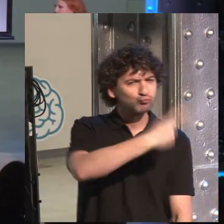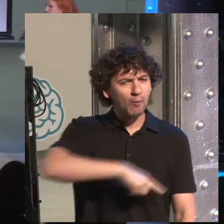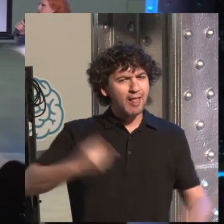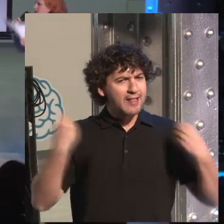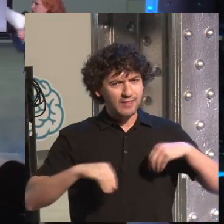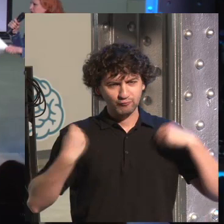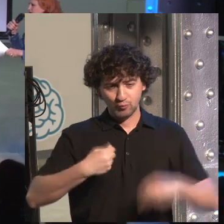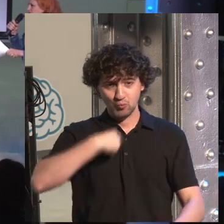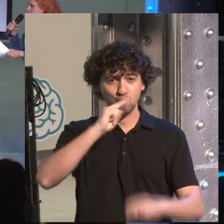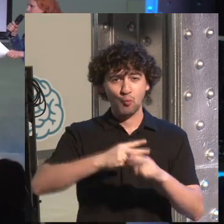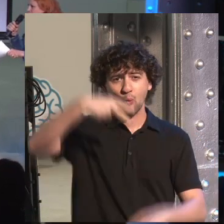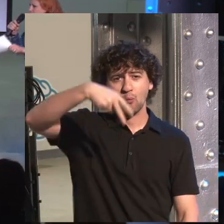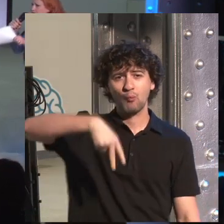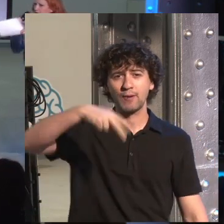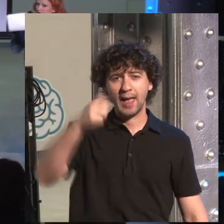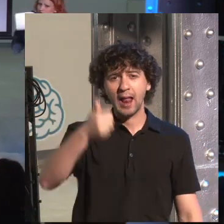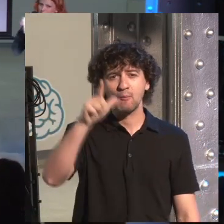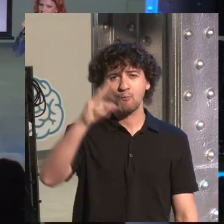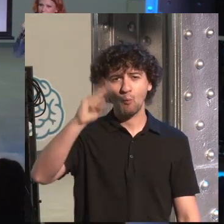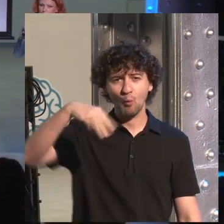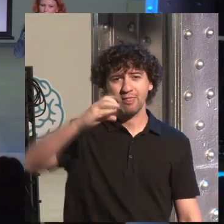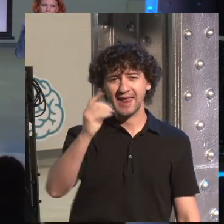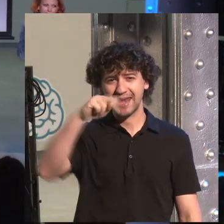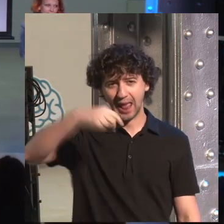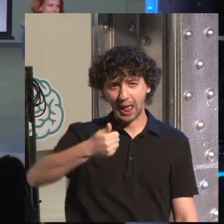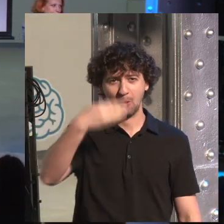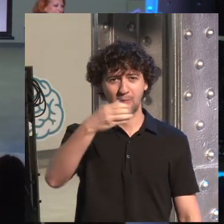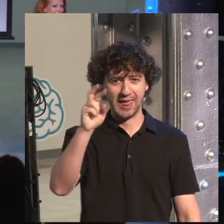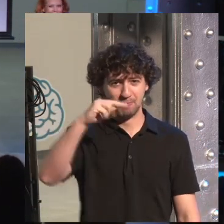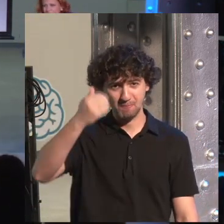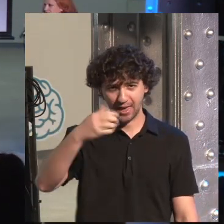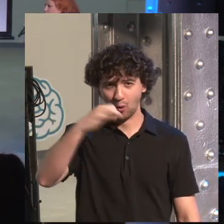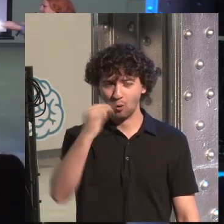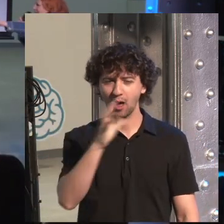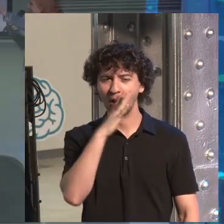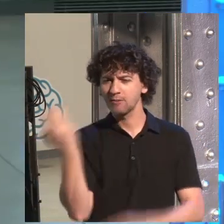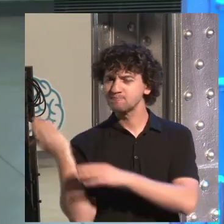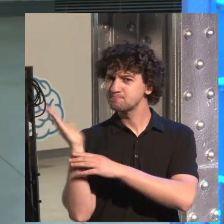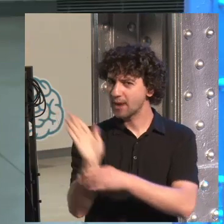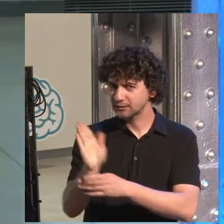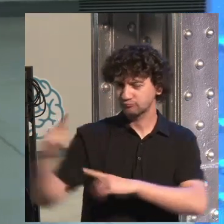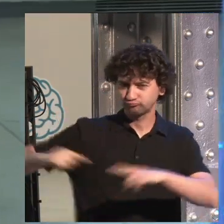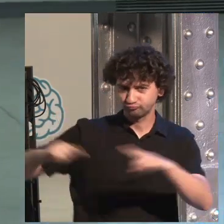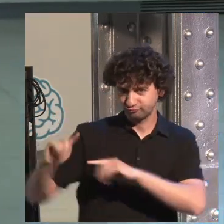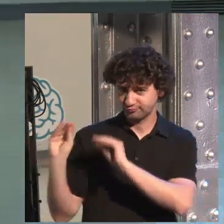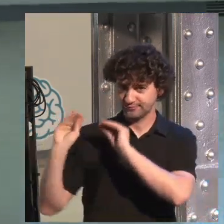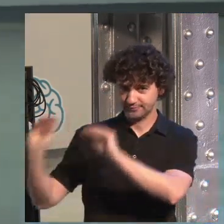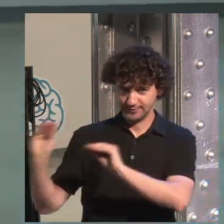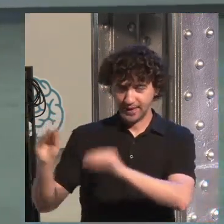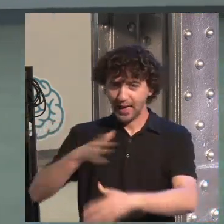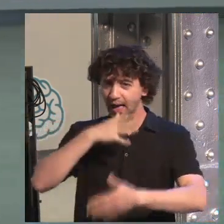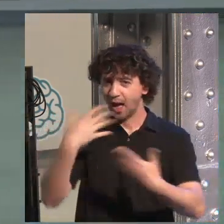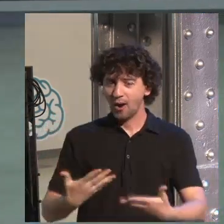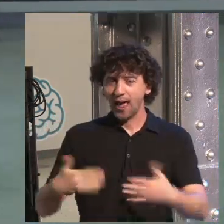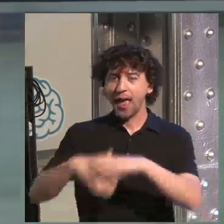Soy Almudena Bermejo, la directora del espacio, y os presento a la que va a capitanear a todo este regimiento de protagonistas, a